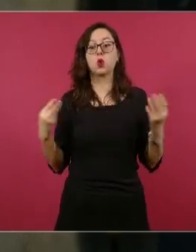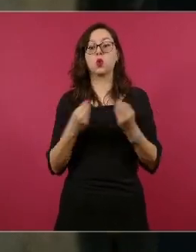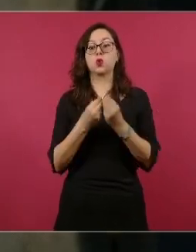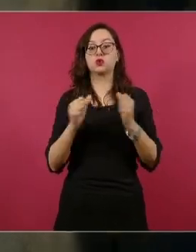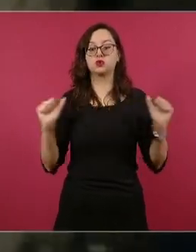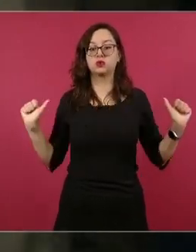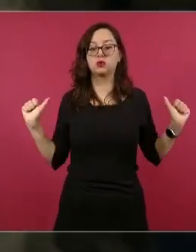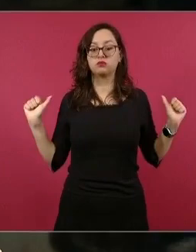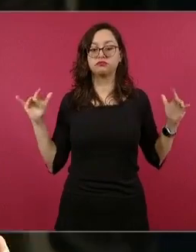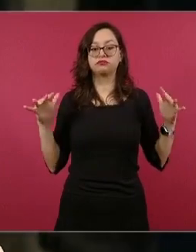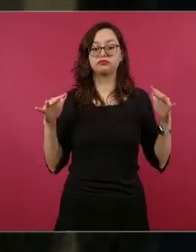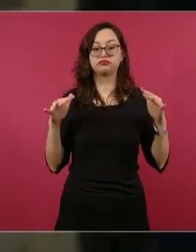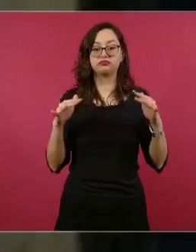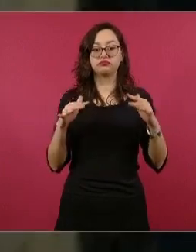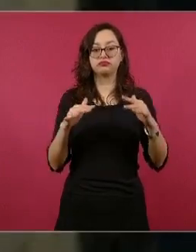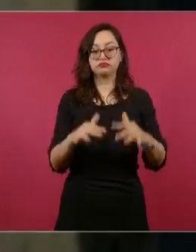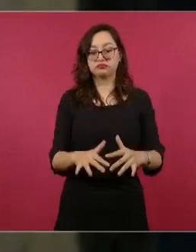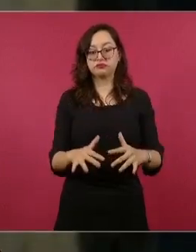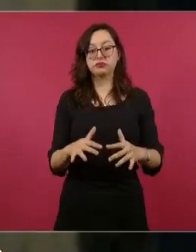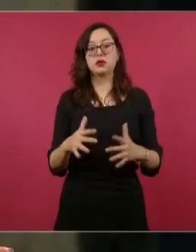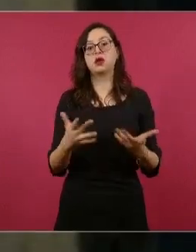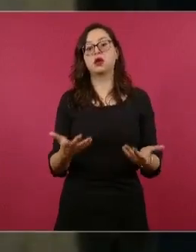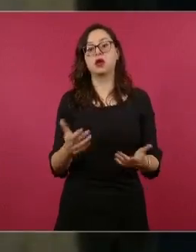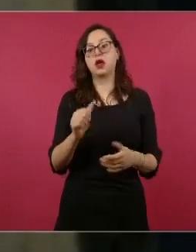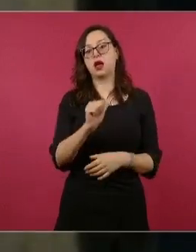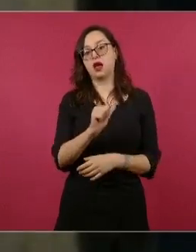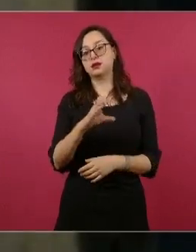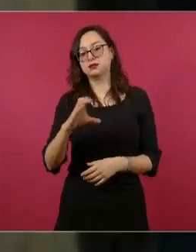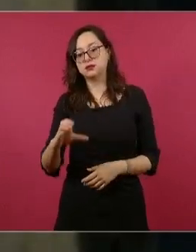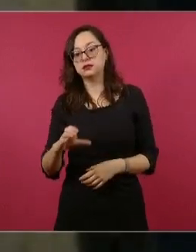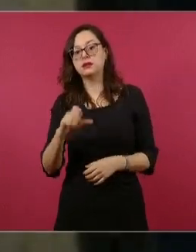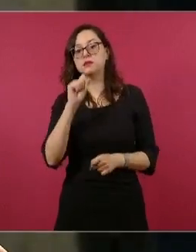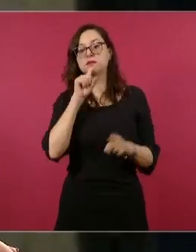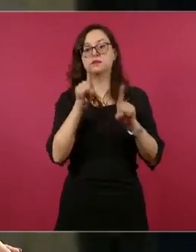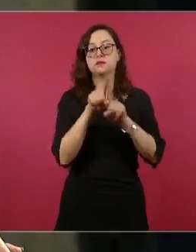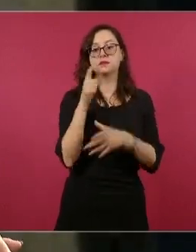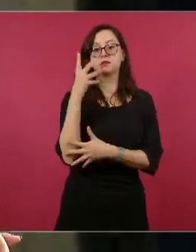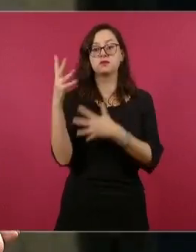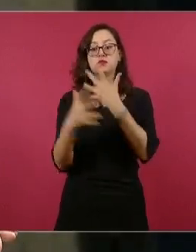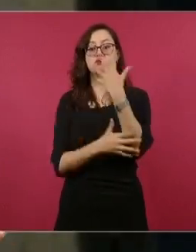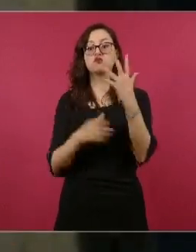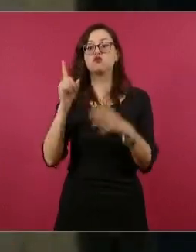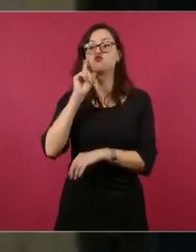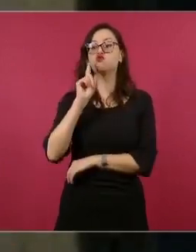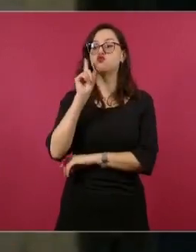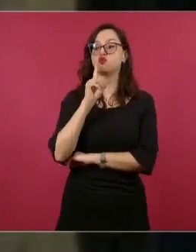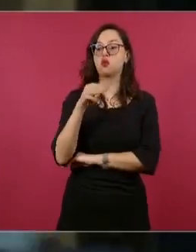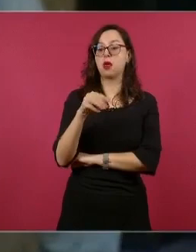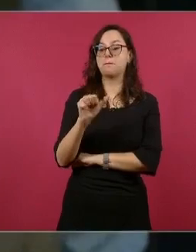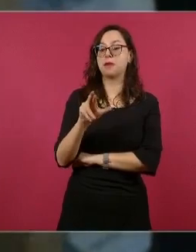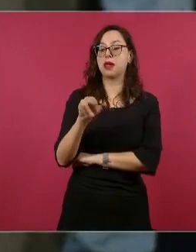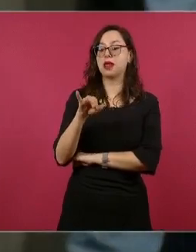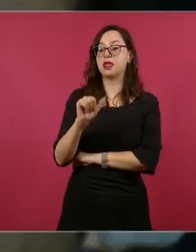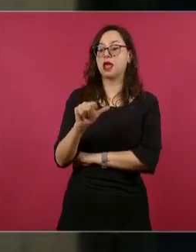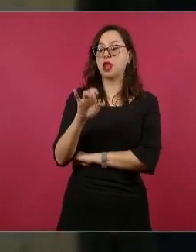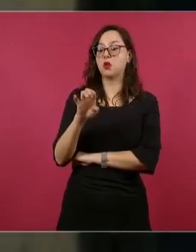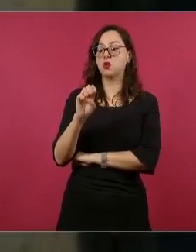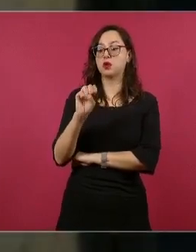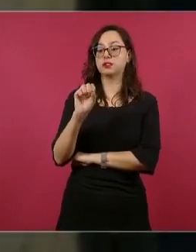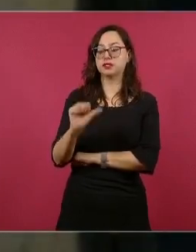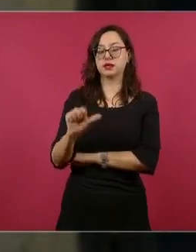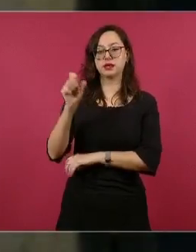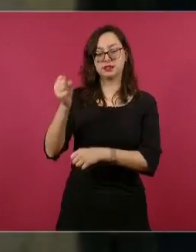de la sociedad civil y el sector ambiental con la maestra María Luisa Alvores. Ahí se hizo